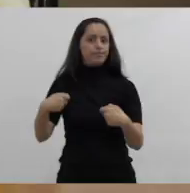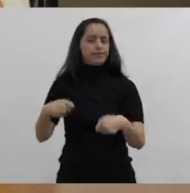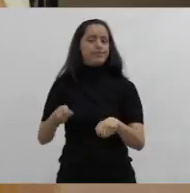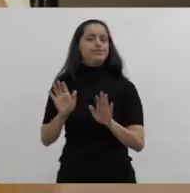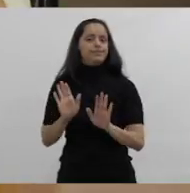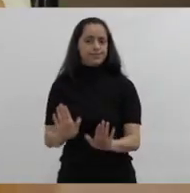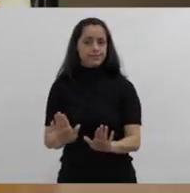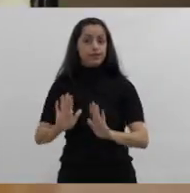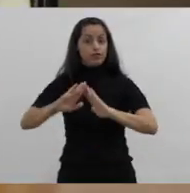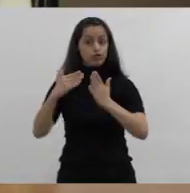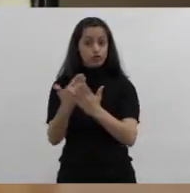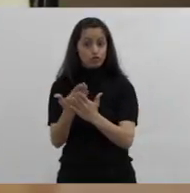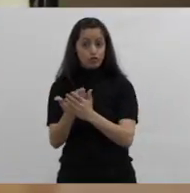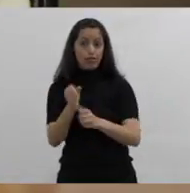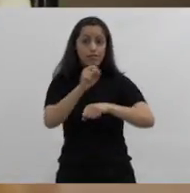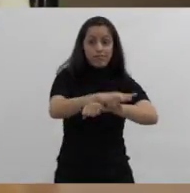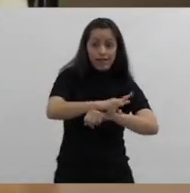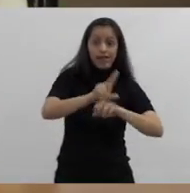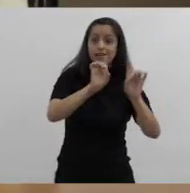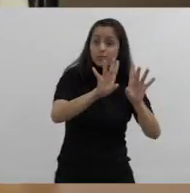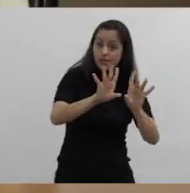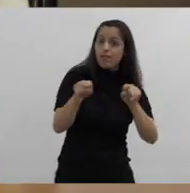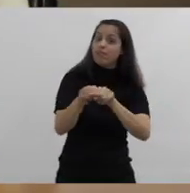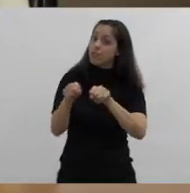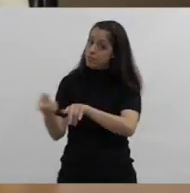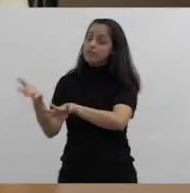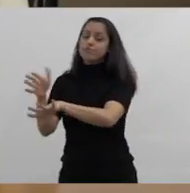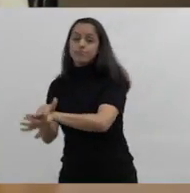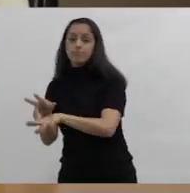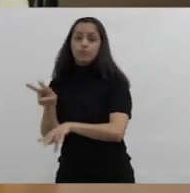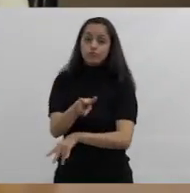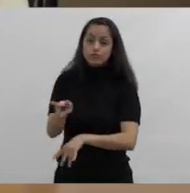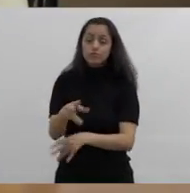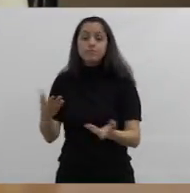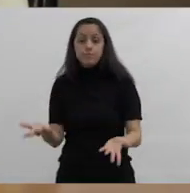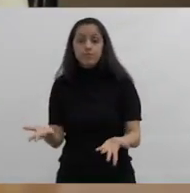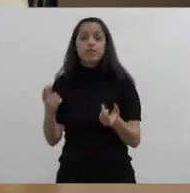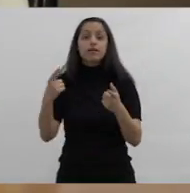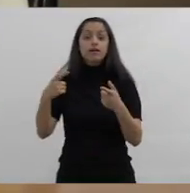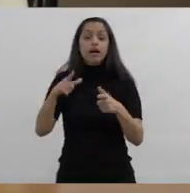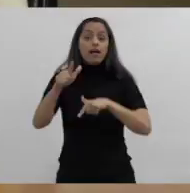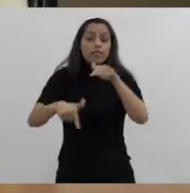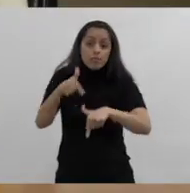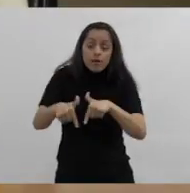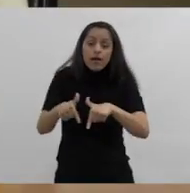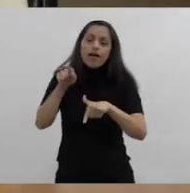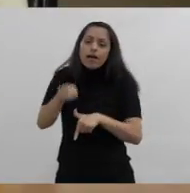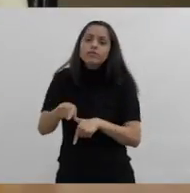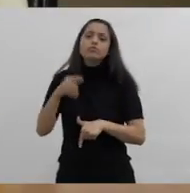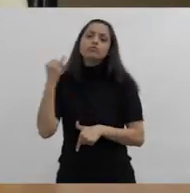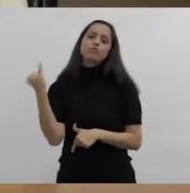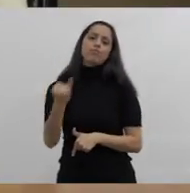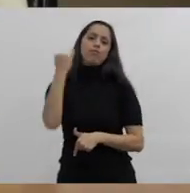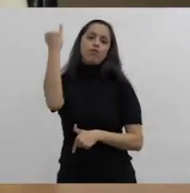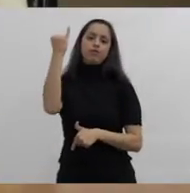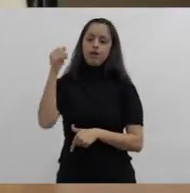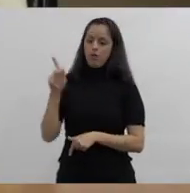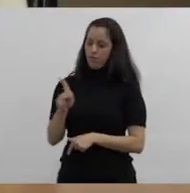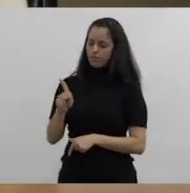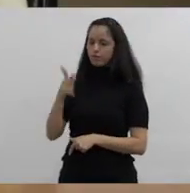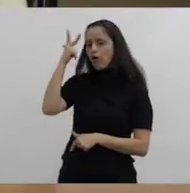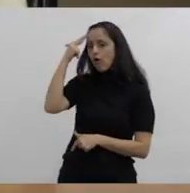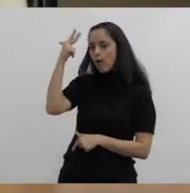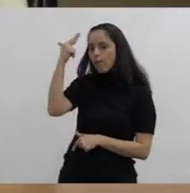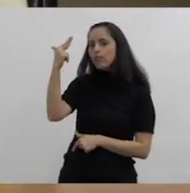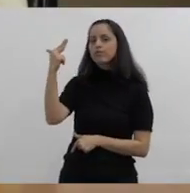trabajar en el nivel especial, para las escuelas especiales. Tal vez lo que Por eso el trabajo en conjunto, ¿no? Por eso el trabajo del